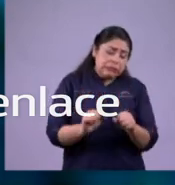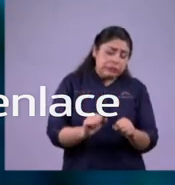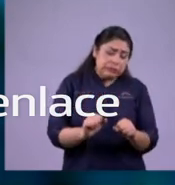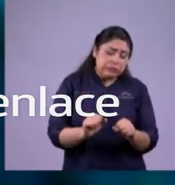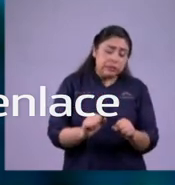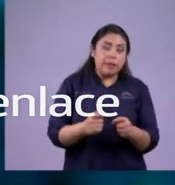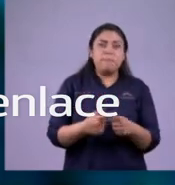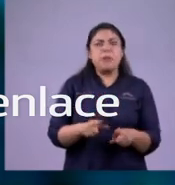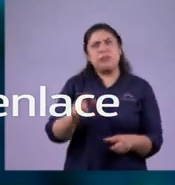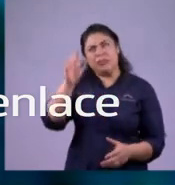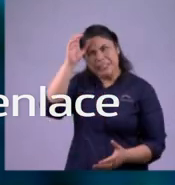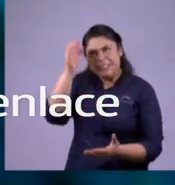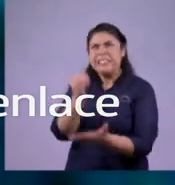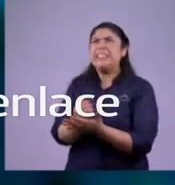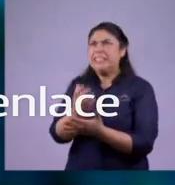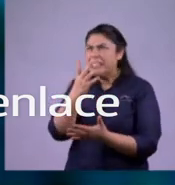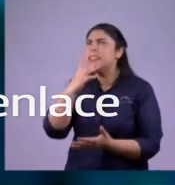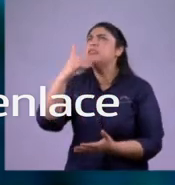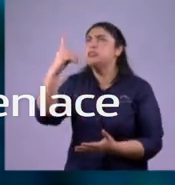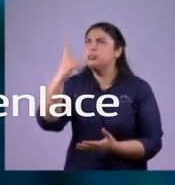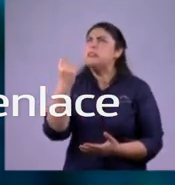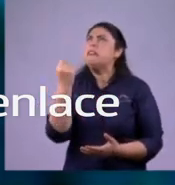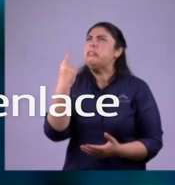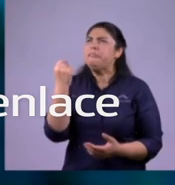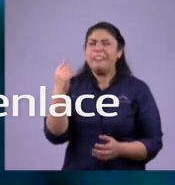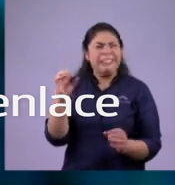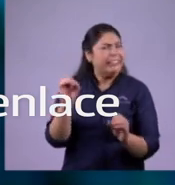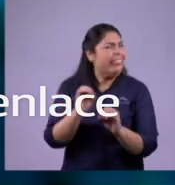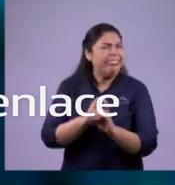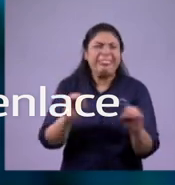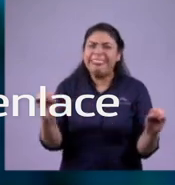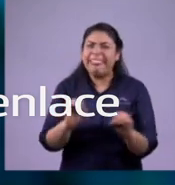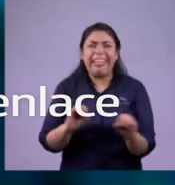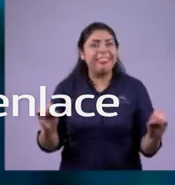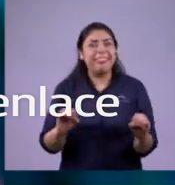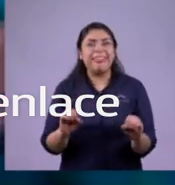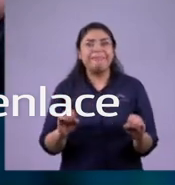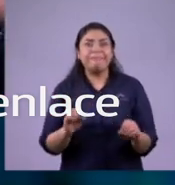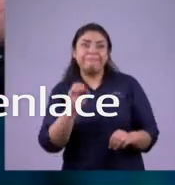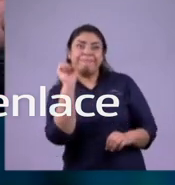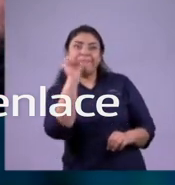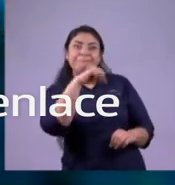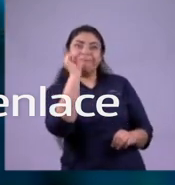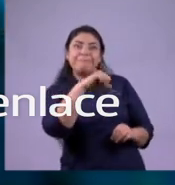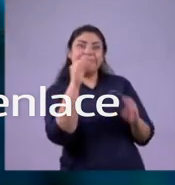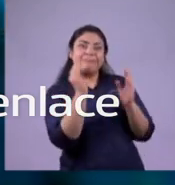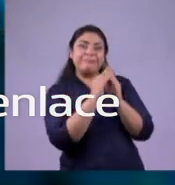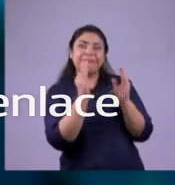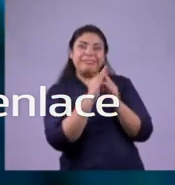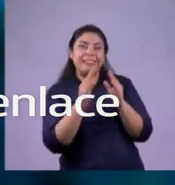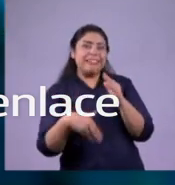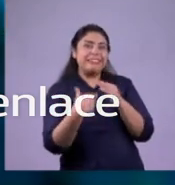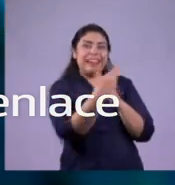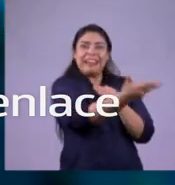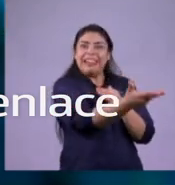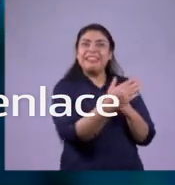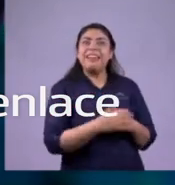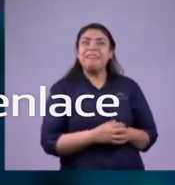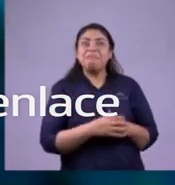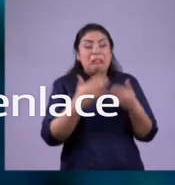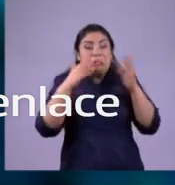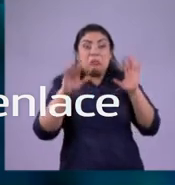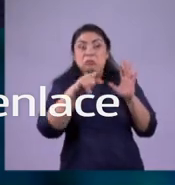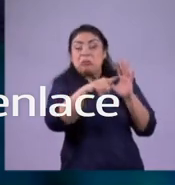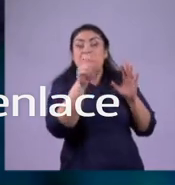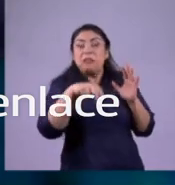me ha faltado nada de nada tocan a su puerta gente que no lo conoce gente que no sabe por qué está pasando